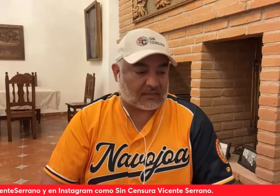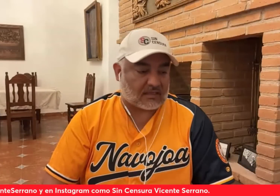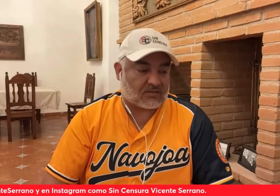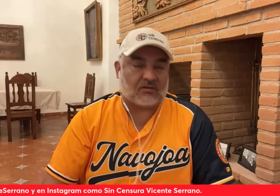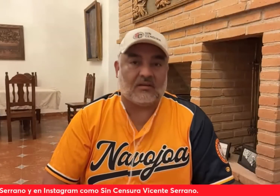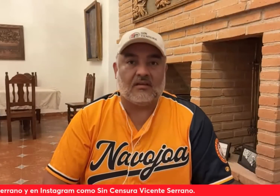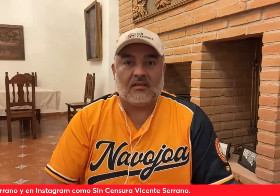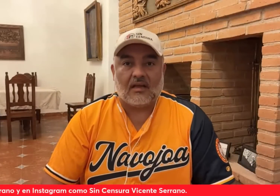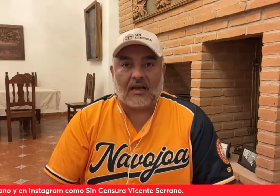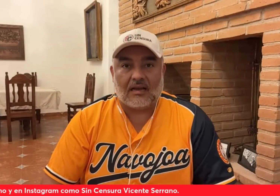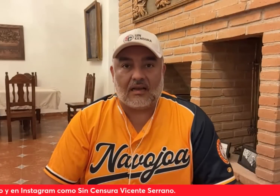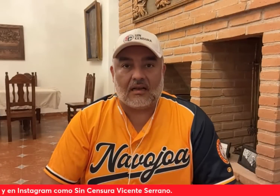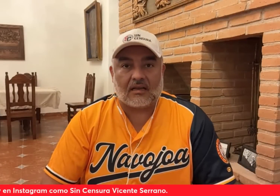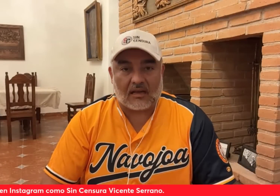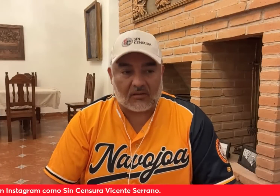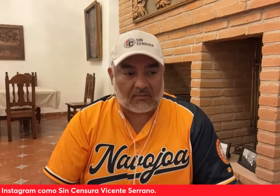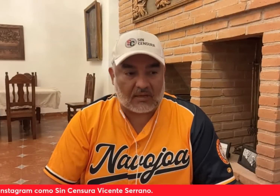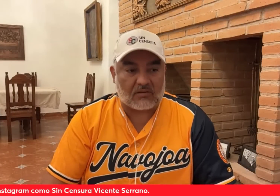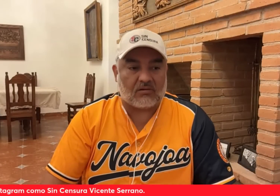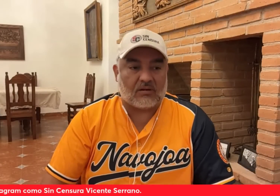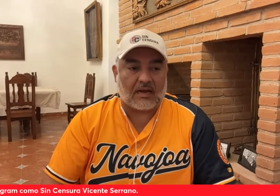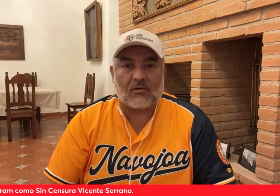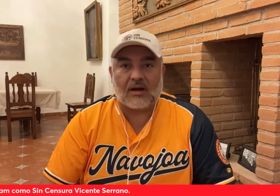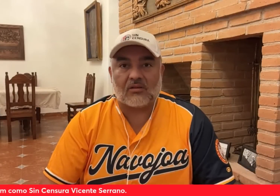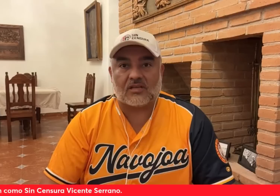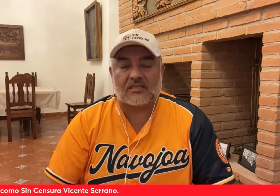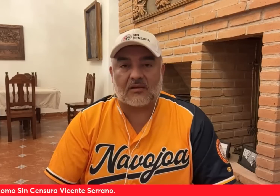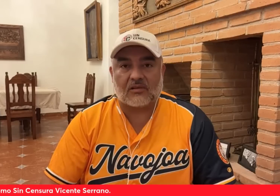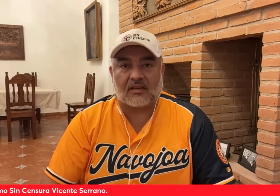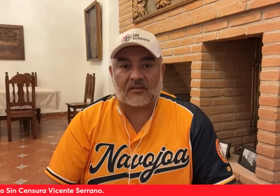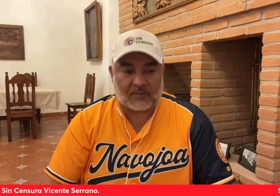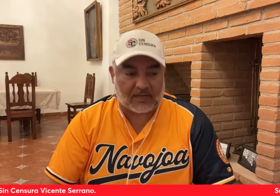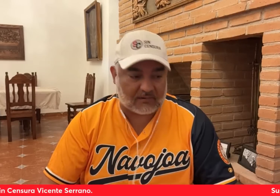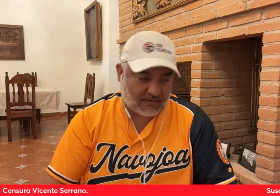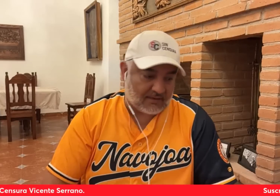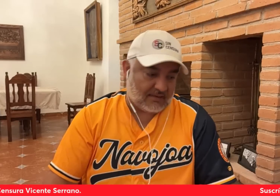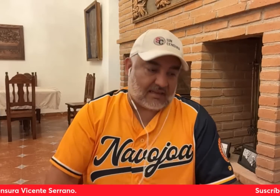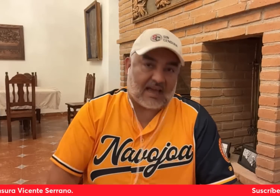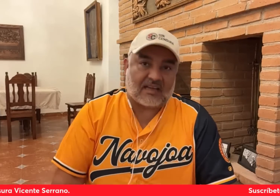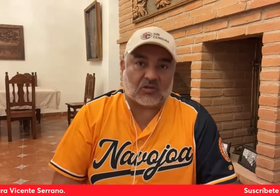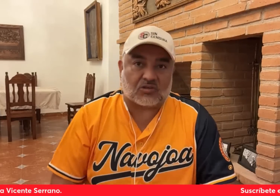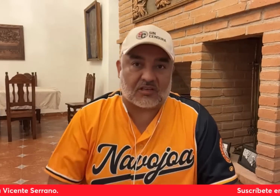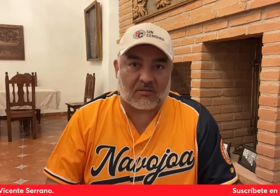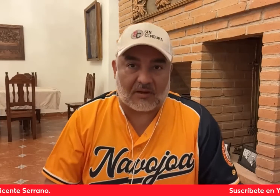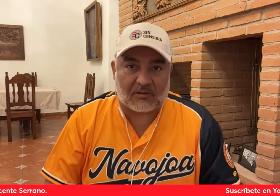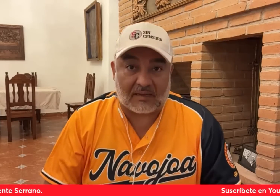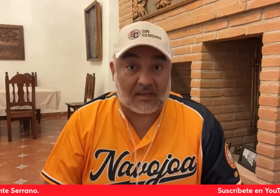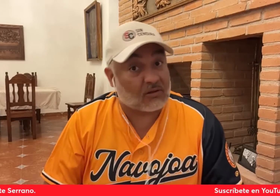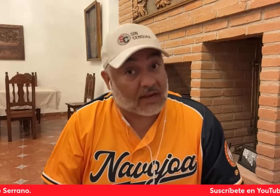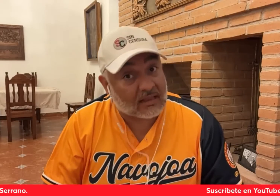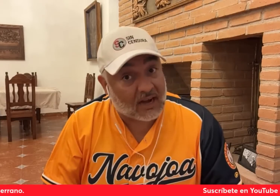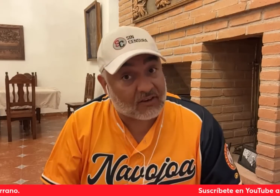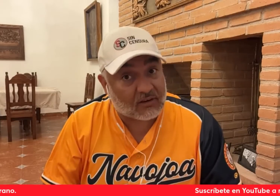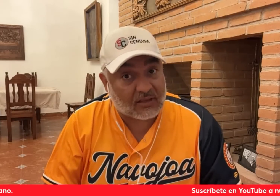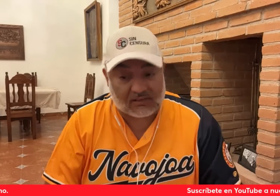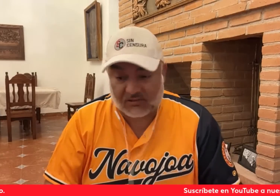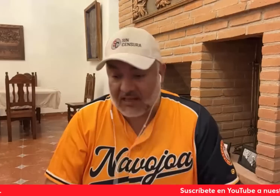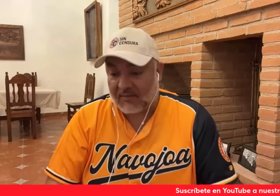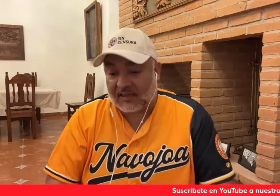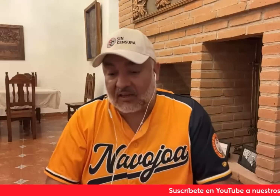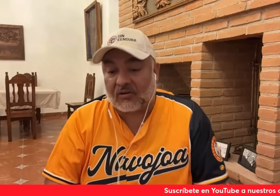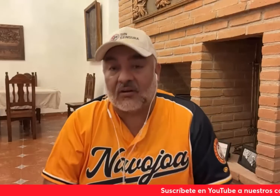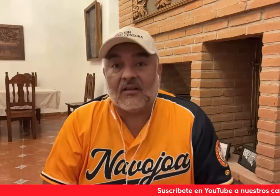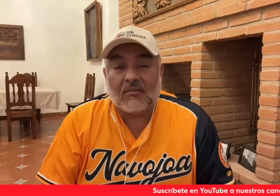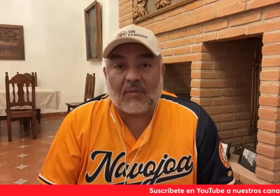la conversación, al querido amigo, al abogado César Gutiérrez Priego, que ha hecho circo, maroma y teatro en el tráfico de la Ciudad